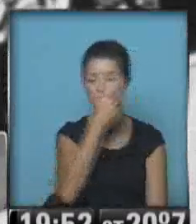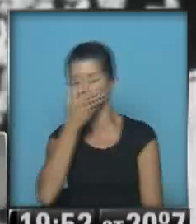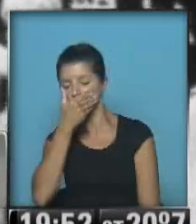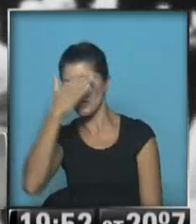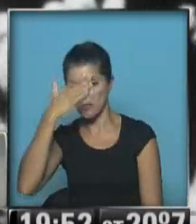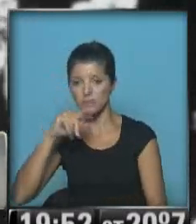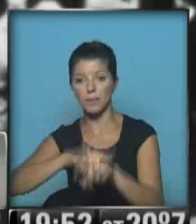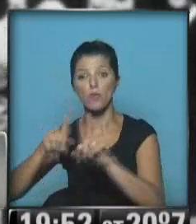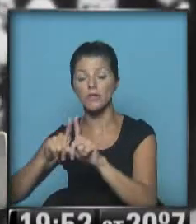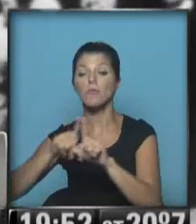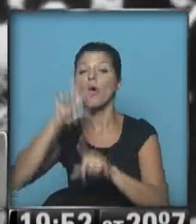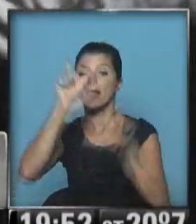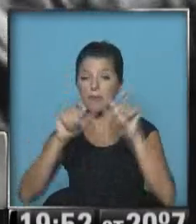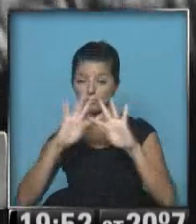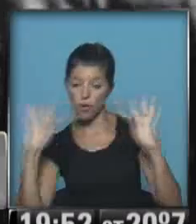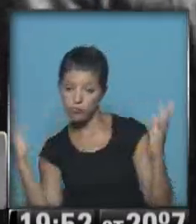policía rodeaba